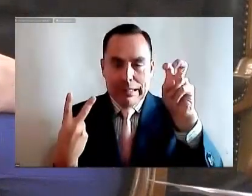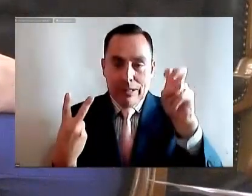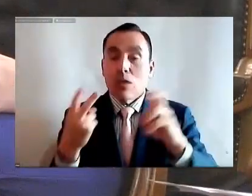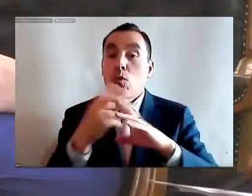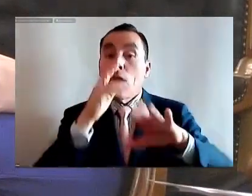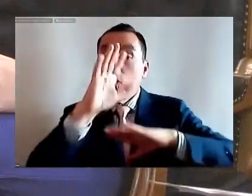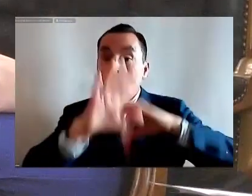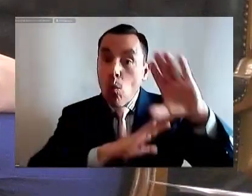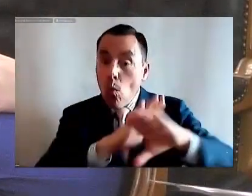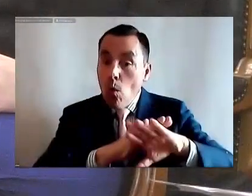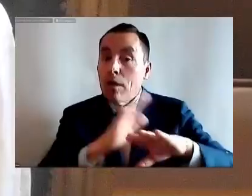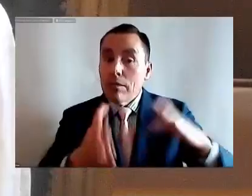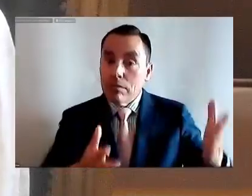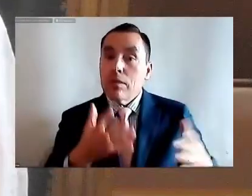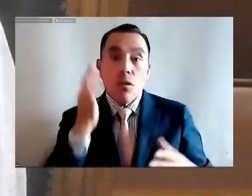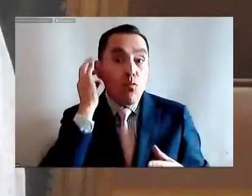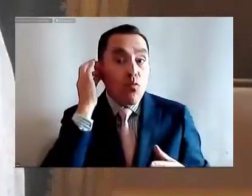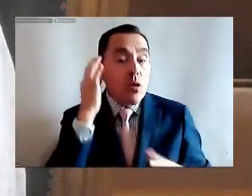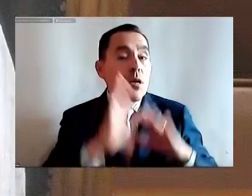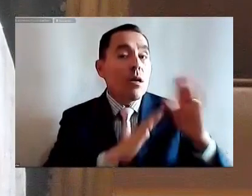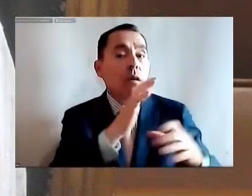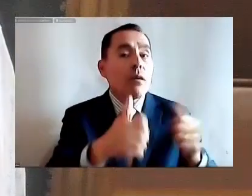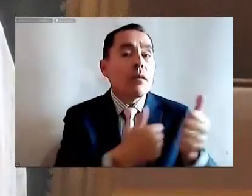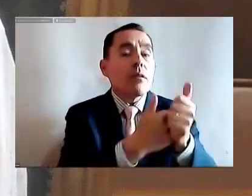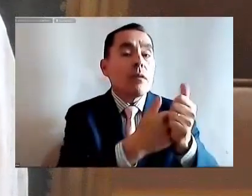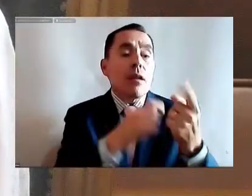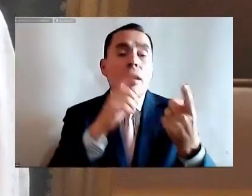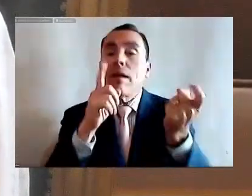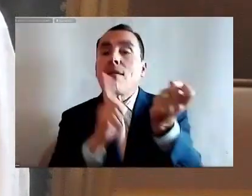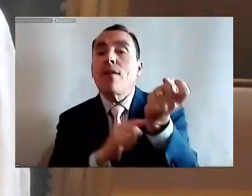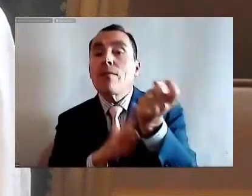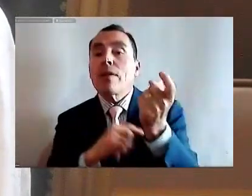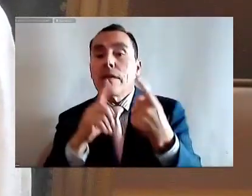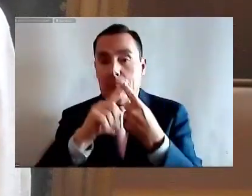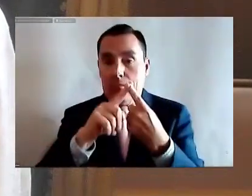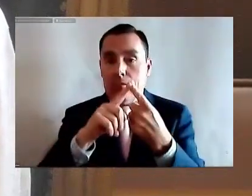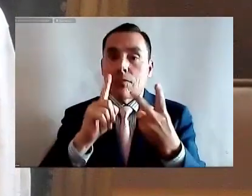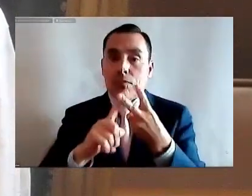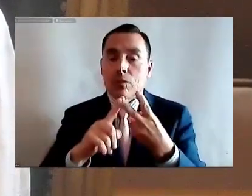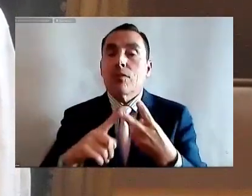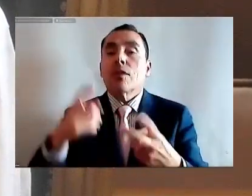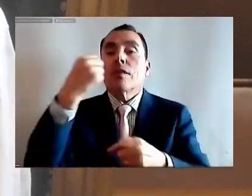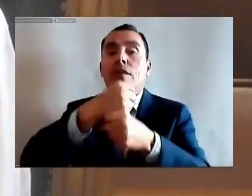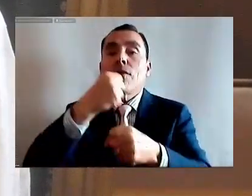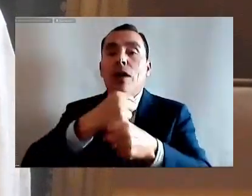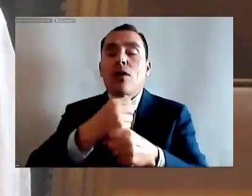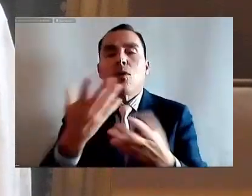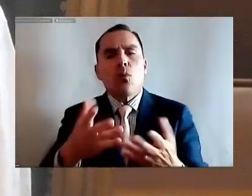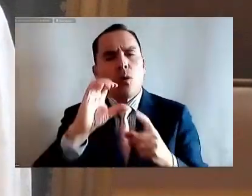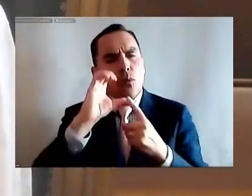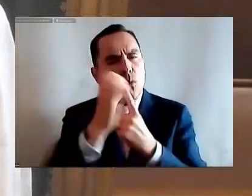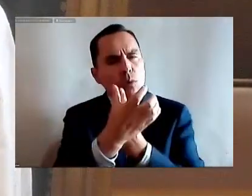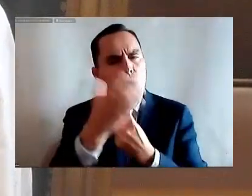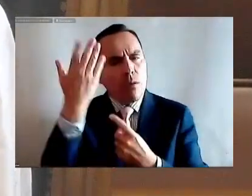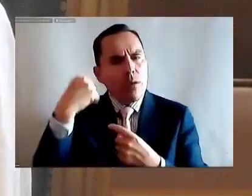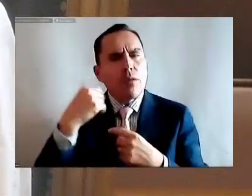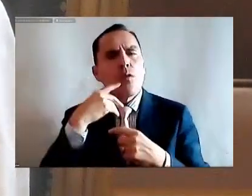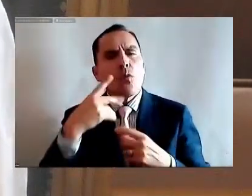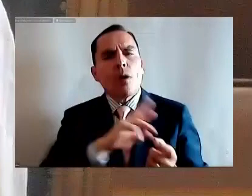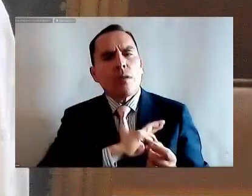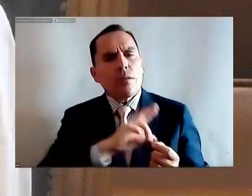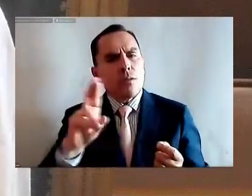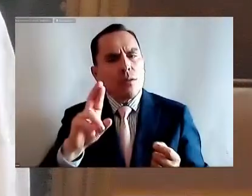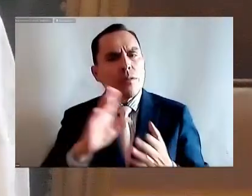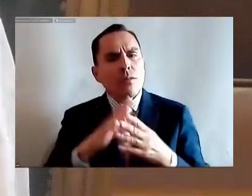derechos de las mujeres, que es la familia y el trabajo. Por razones históricas, culturales, religiosas, sociales,